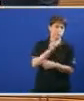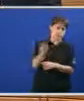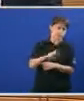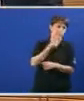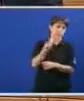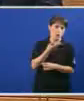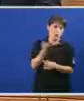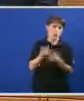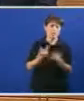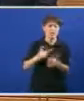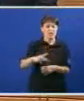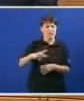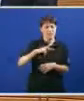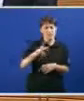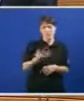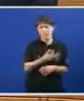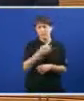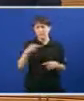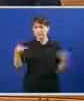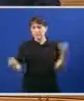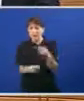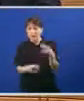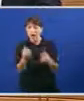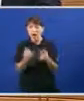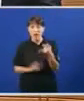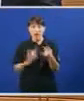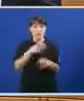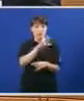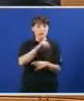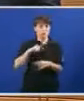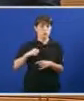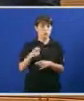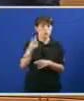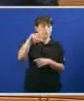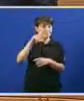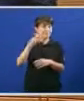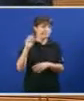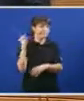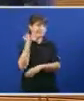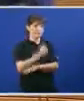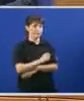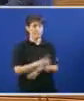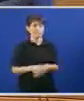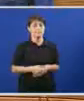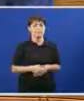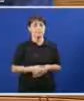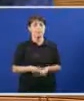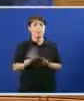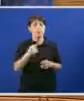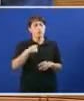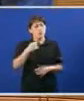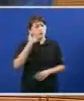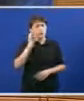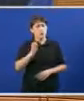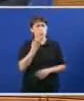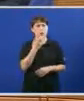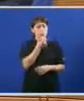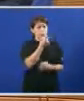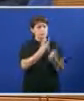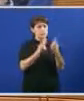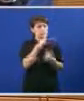o déficit, fue mucho mayor en la inmensa mayoría de las comunidades autónomas. Por eso, señoría, estou convencido que vostede coñece os